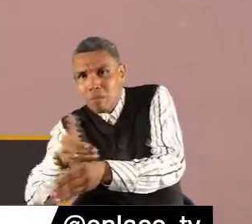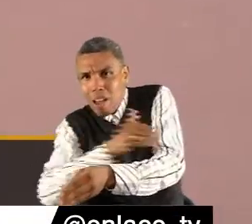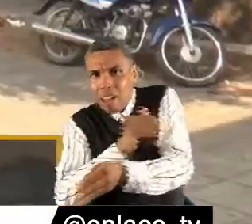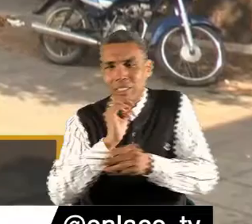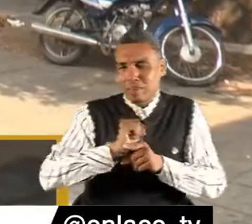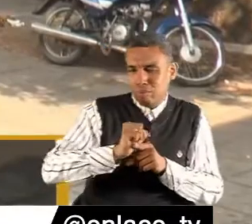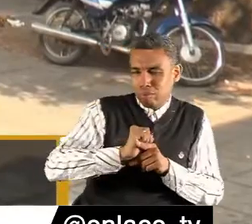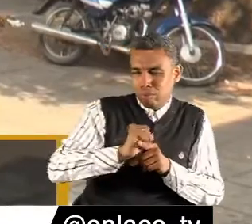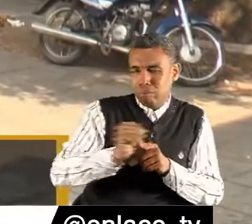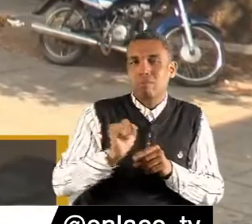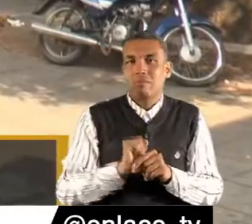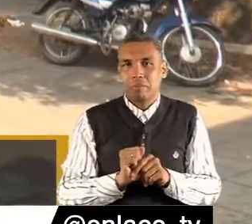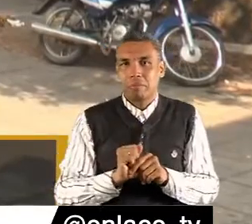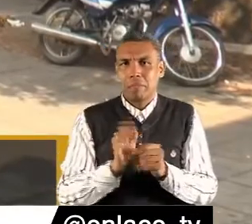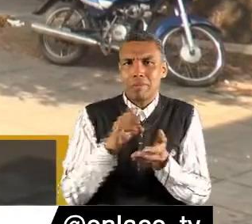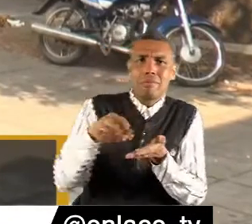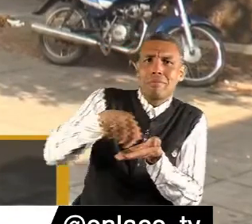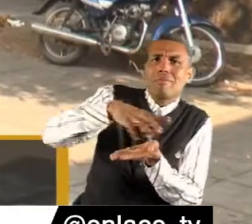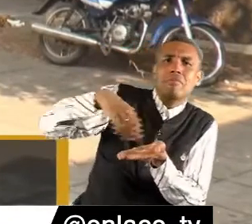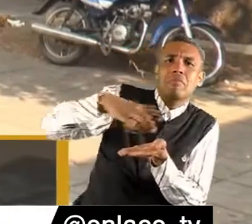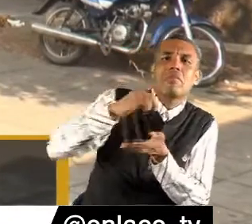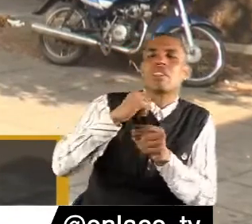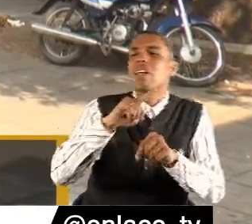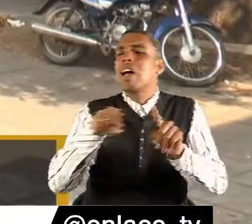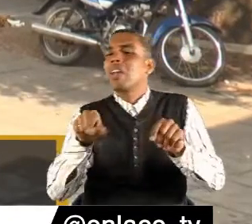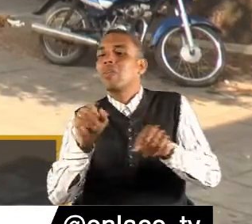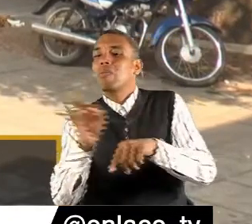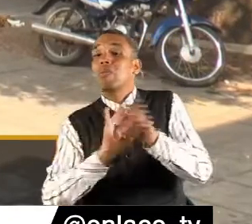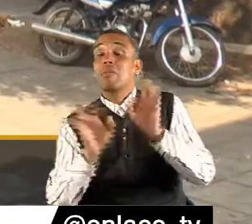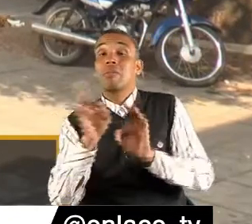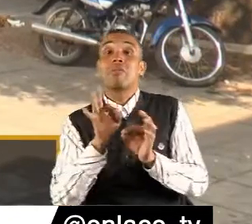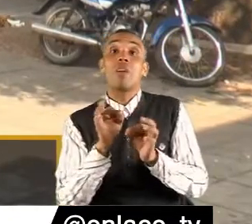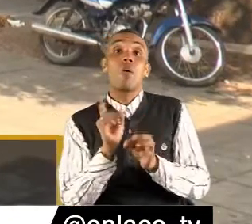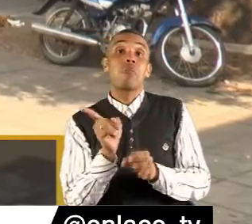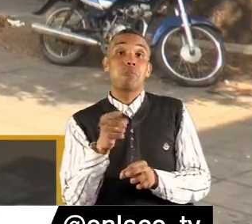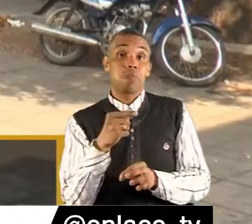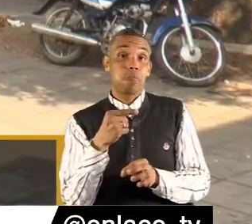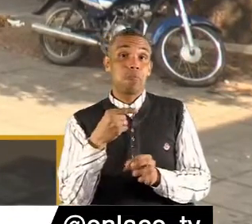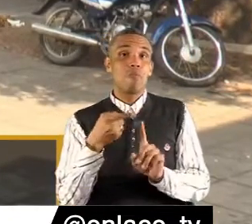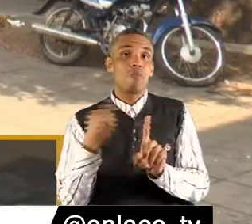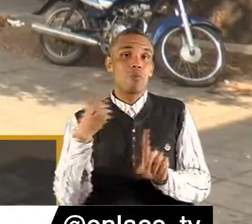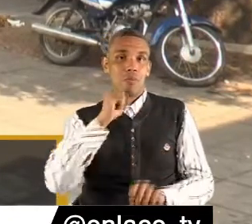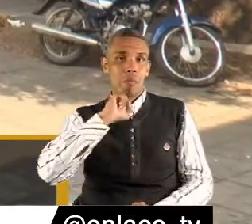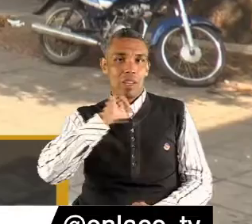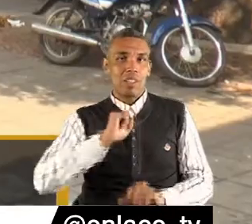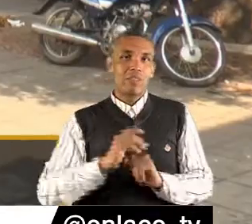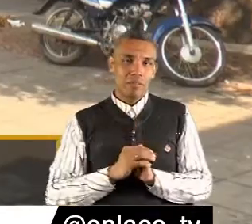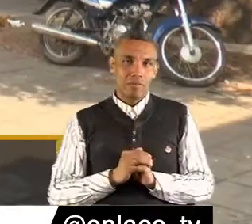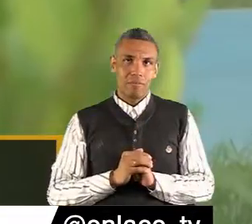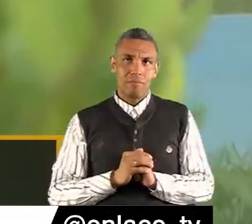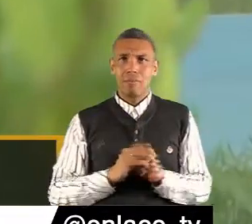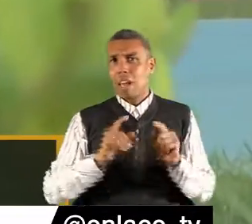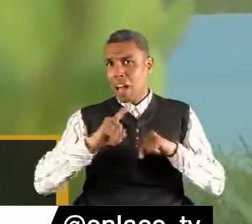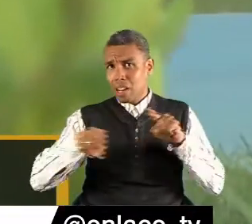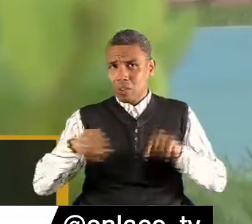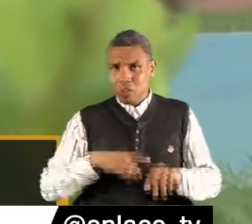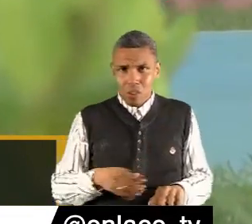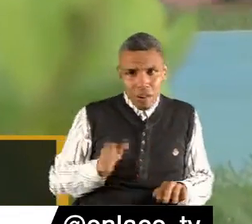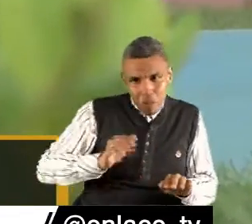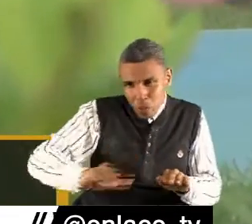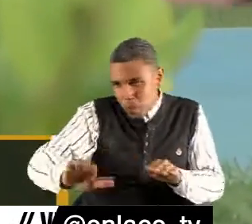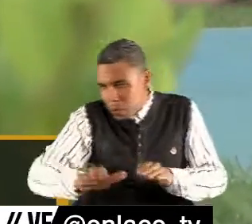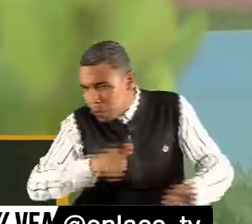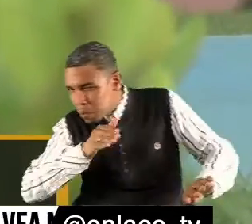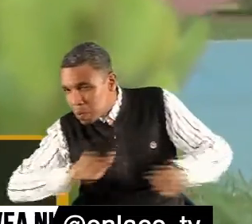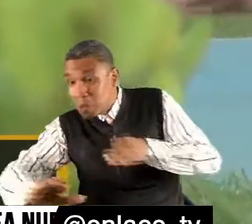barranqueños. Es un buen proceso, ya son deportistas que vienen creciendo como patinadores y tenemos alrededor